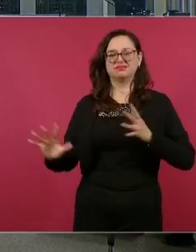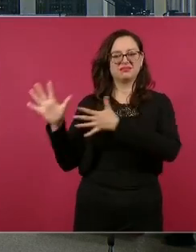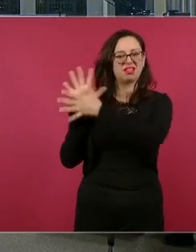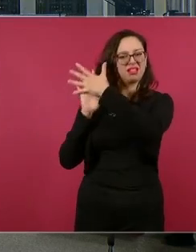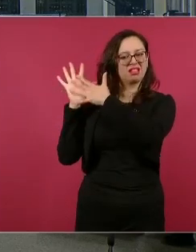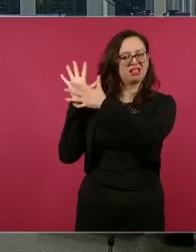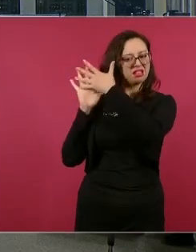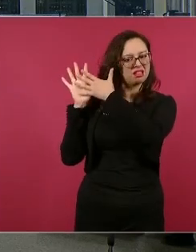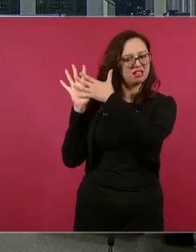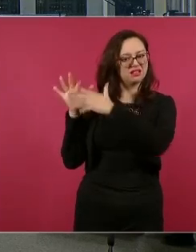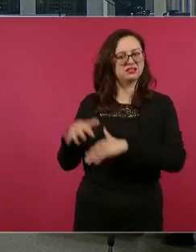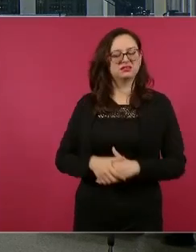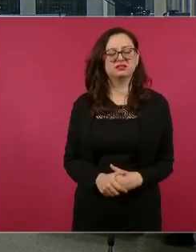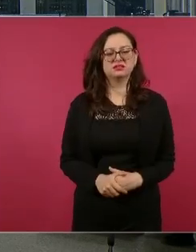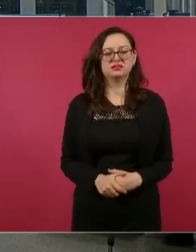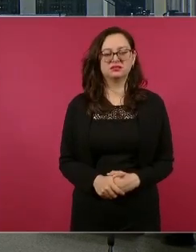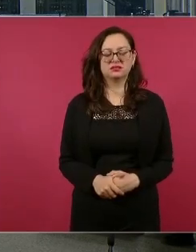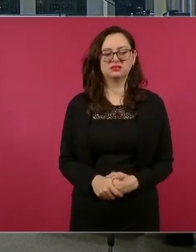Sí.